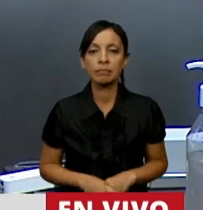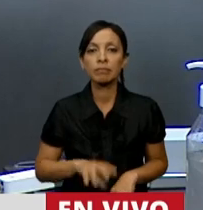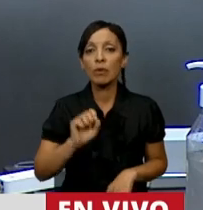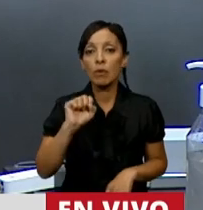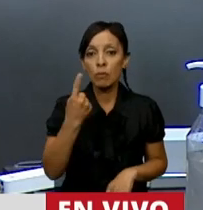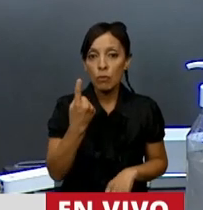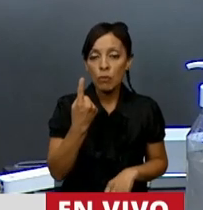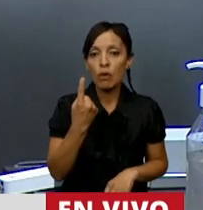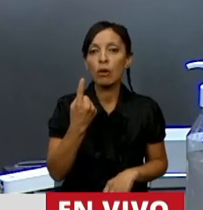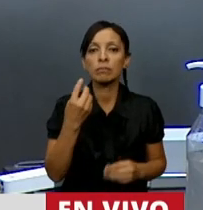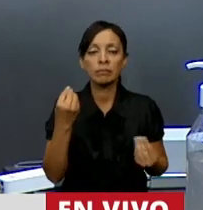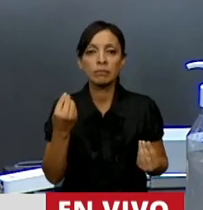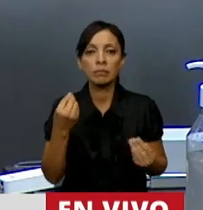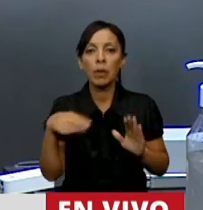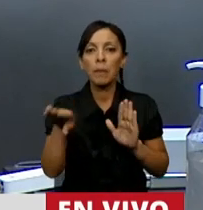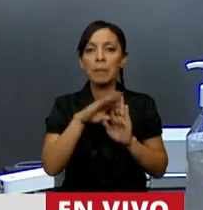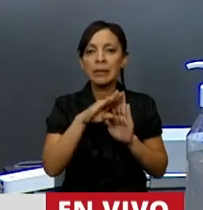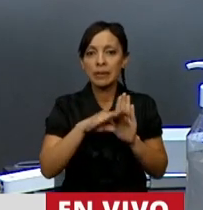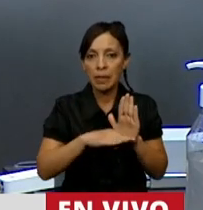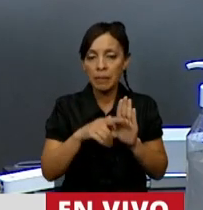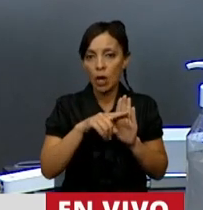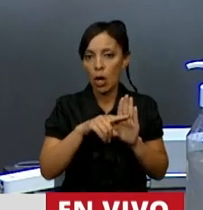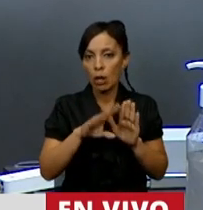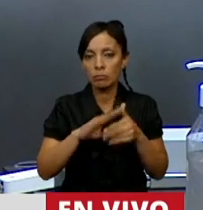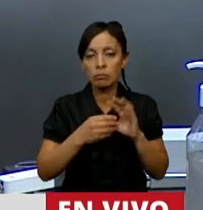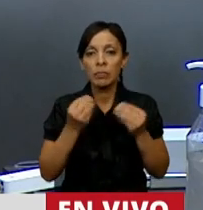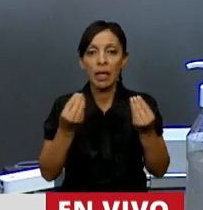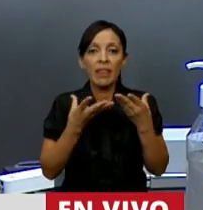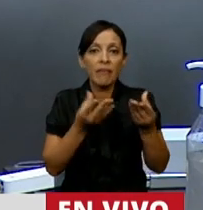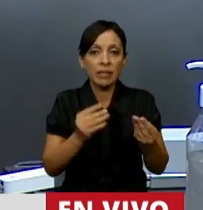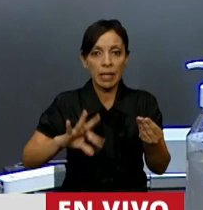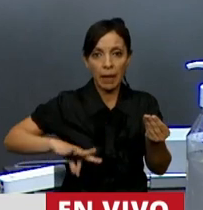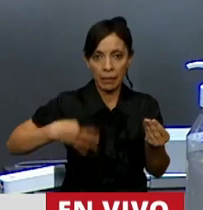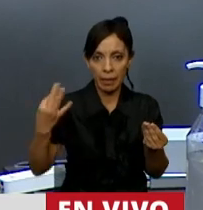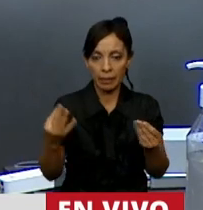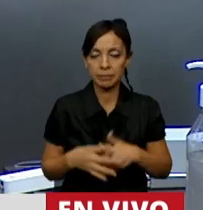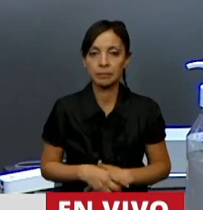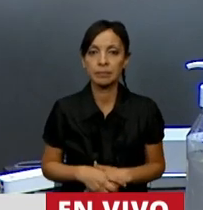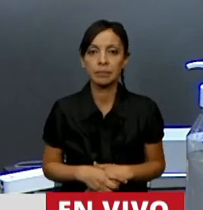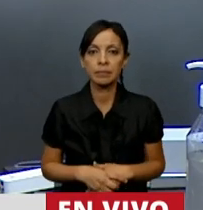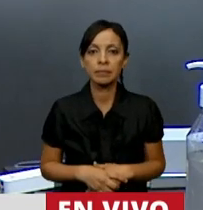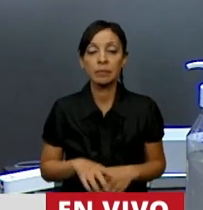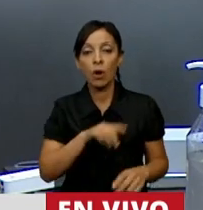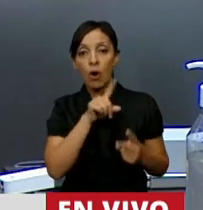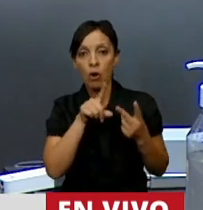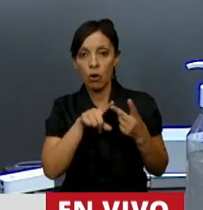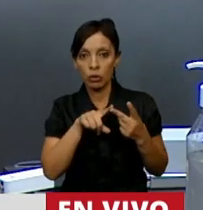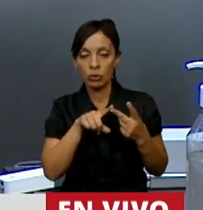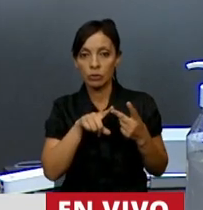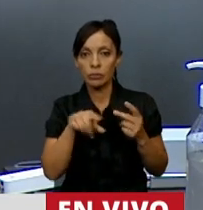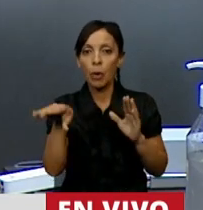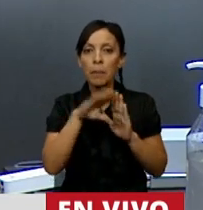Uno es un principio objetivo, que es el principio de defensa a la vida. Y otro es un